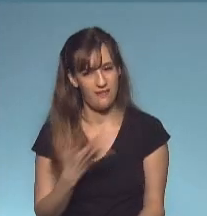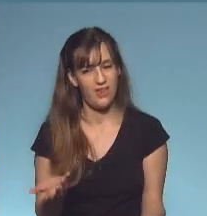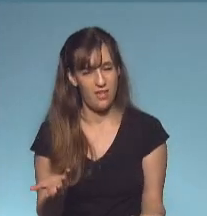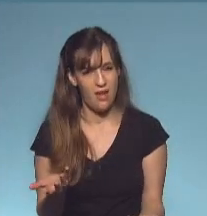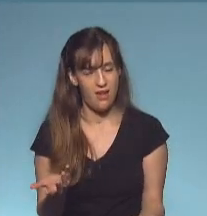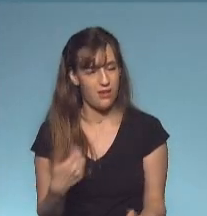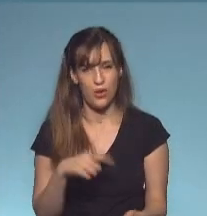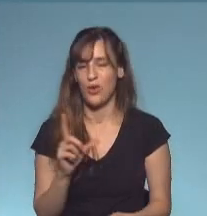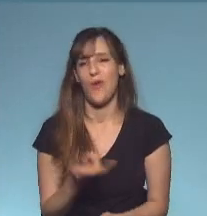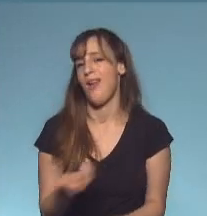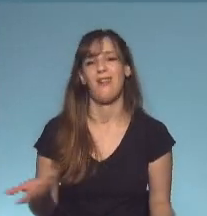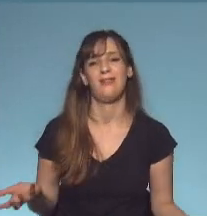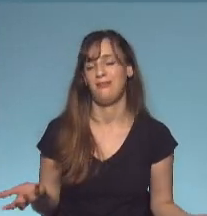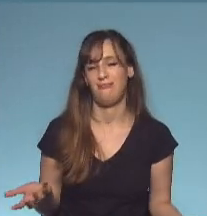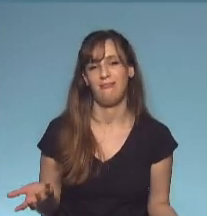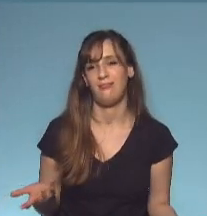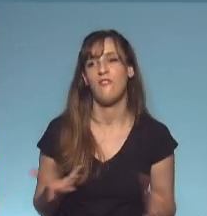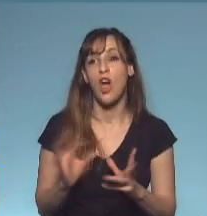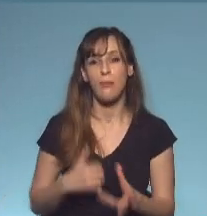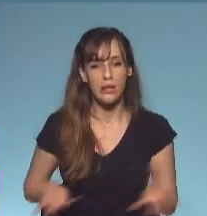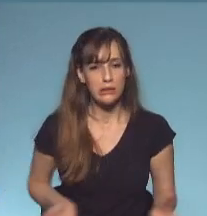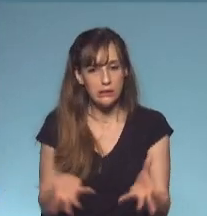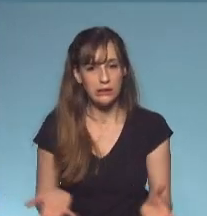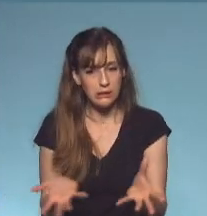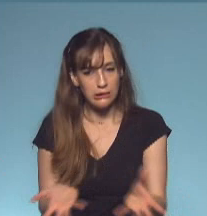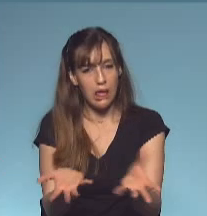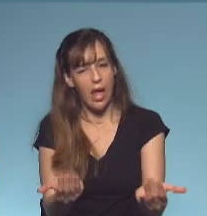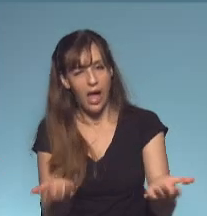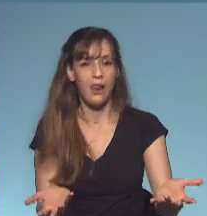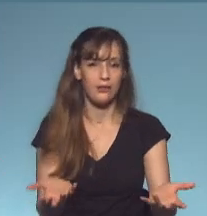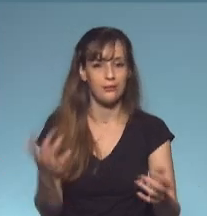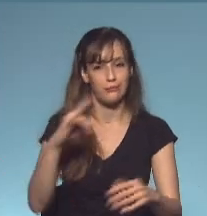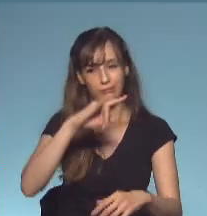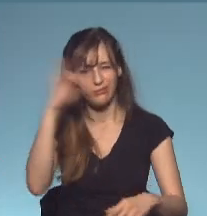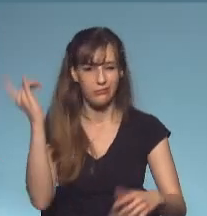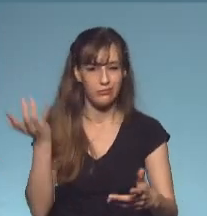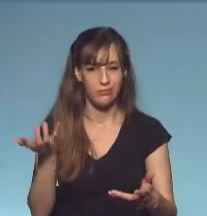a incumplir tanto medidas públicas como privadas.